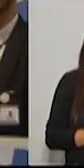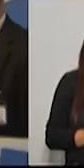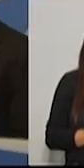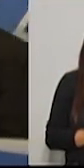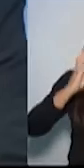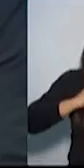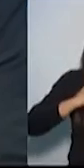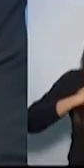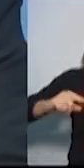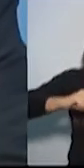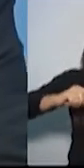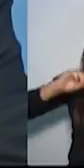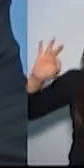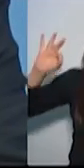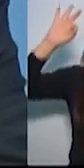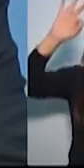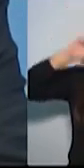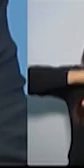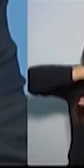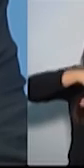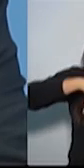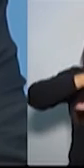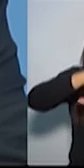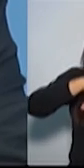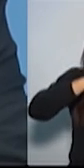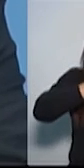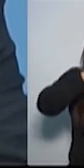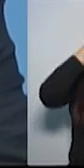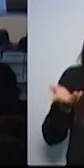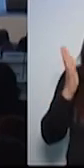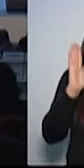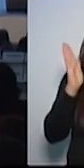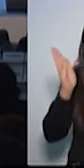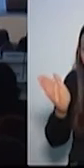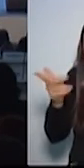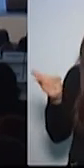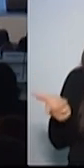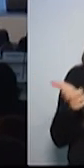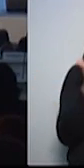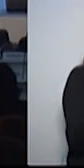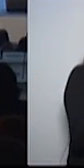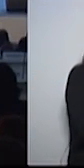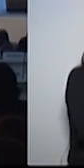Rafael Correa, en calidad de presidente de este encuentro, enfatizó en la necesidad de realizar esta